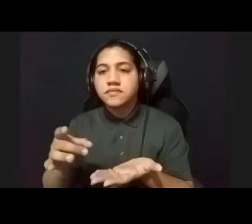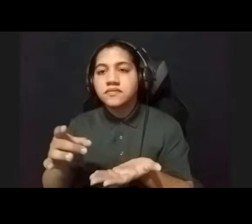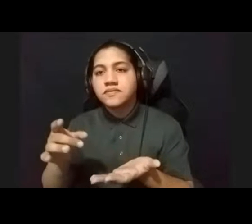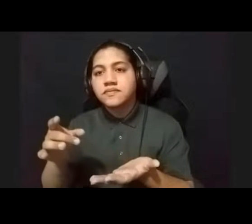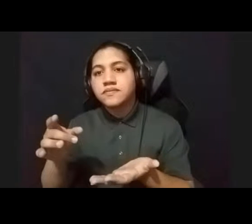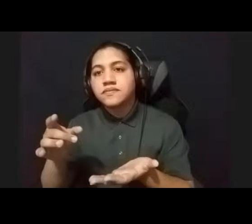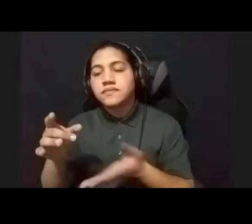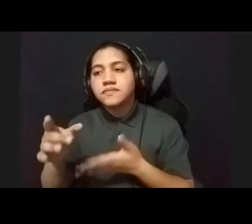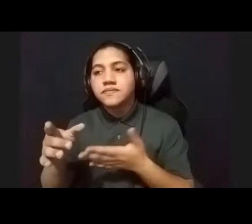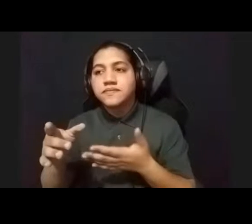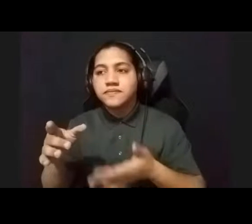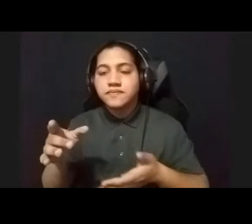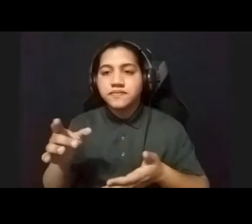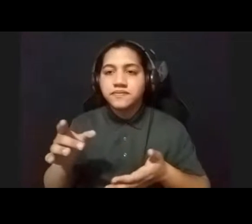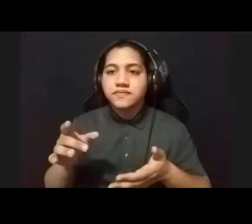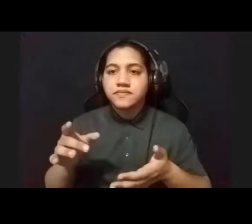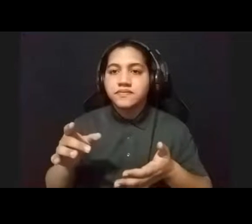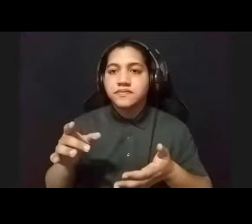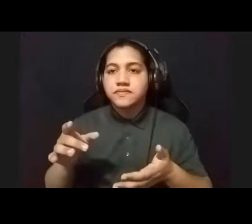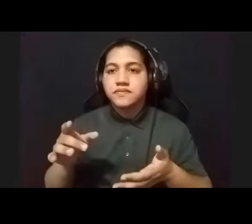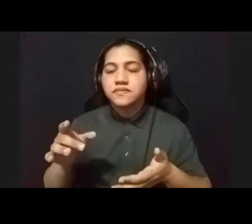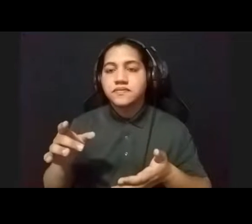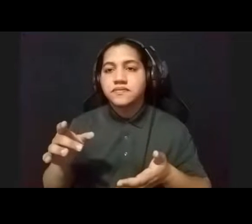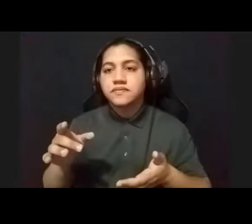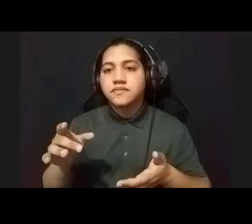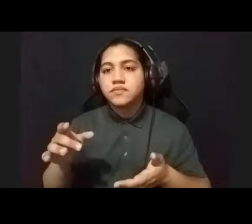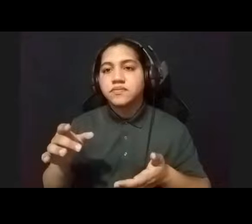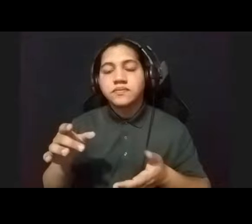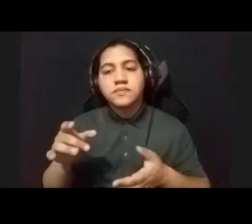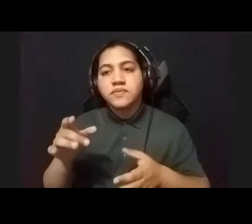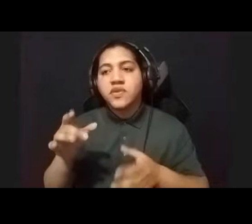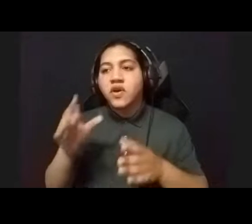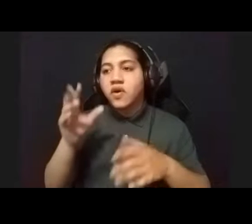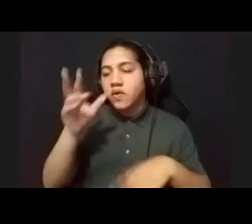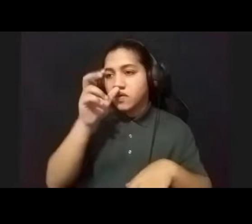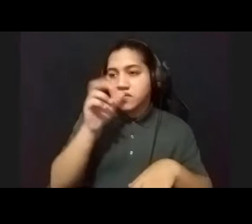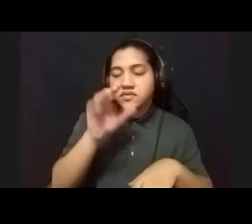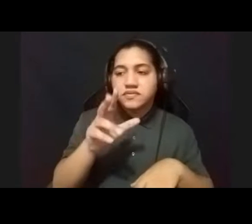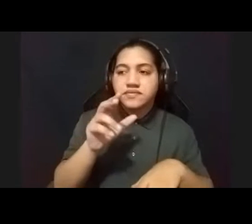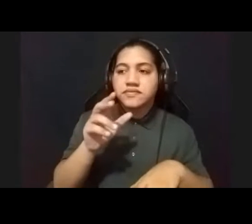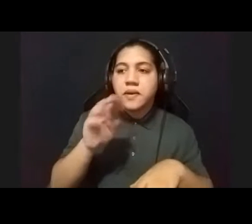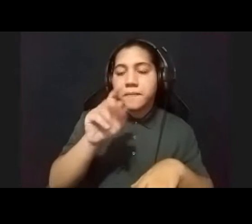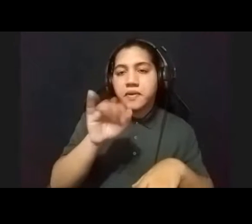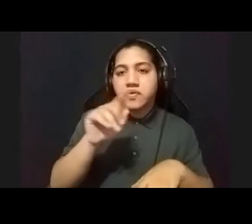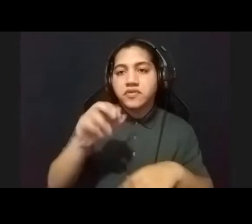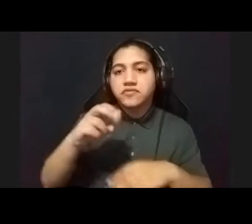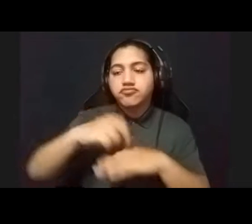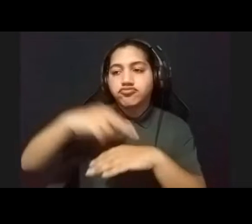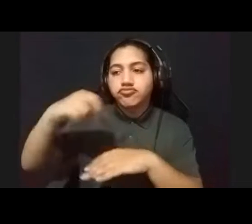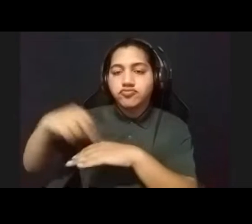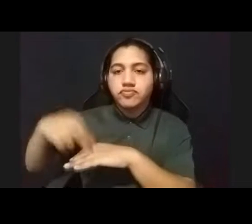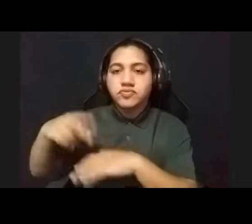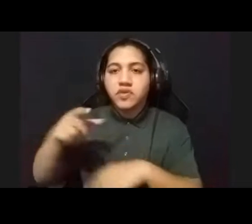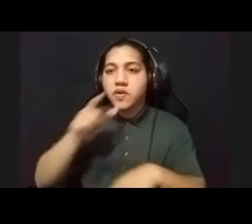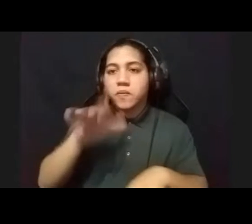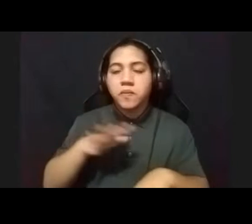la cucarachita, que no es una cucarachita, es una grilla, y esta versión es muy interesante porque es una mujer de carne y hueso